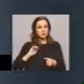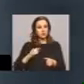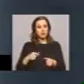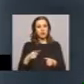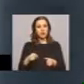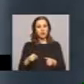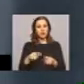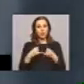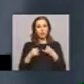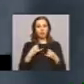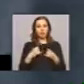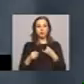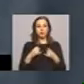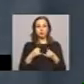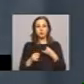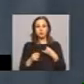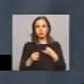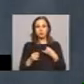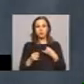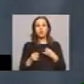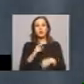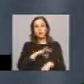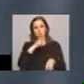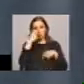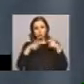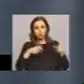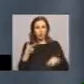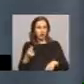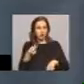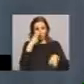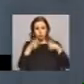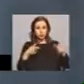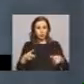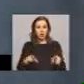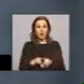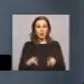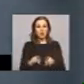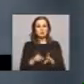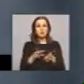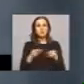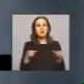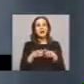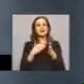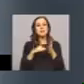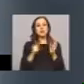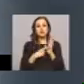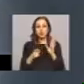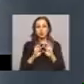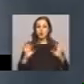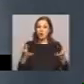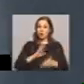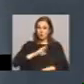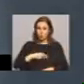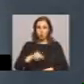los abismos de ingresos de la gente, es decir, el abismo de la desaparición de la clase media en Estados Unidos y en general en el